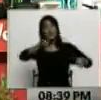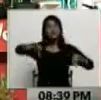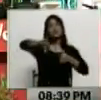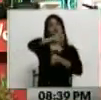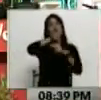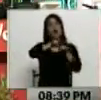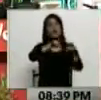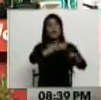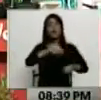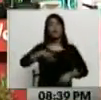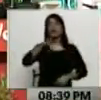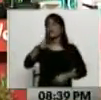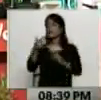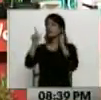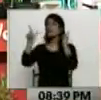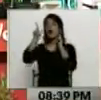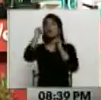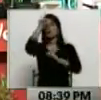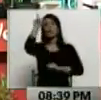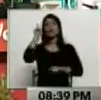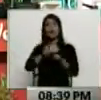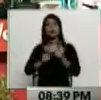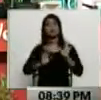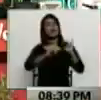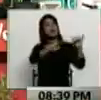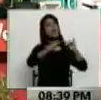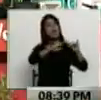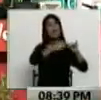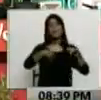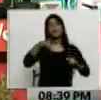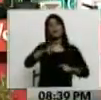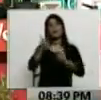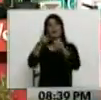reciprocidad debemos soltar a a Leopoldo